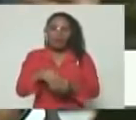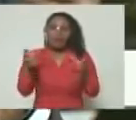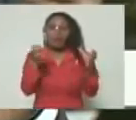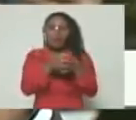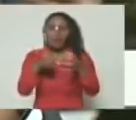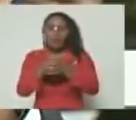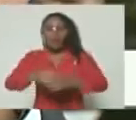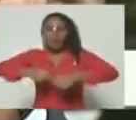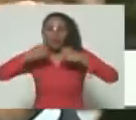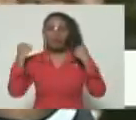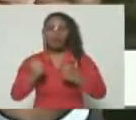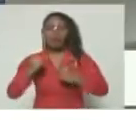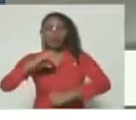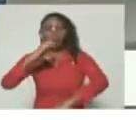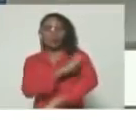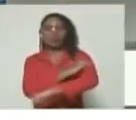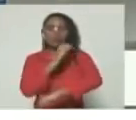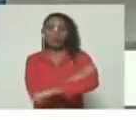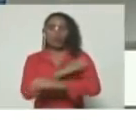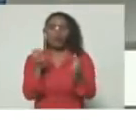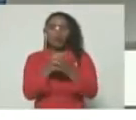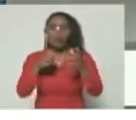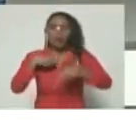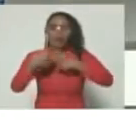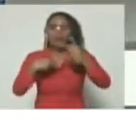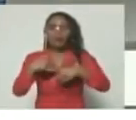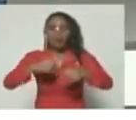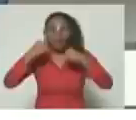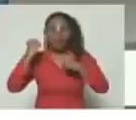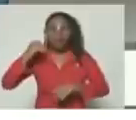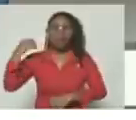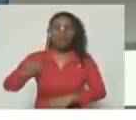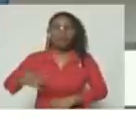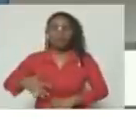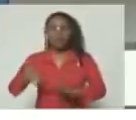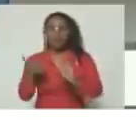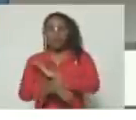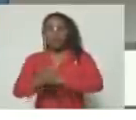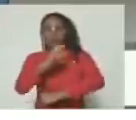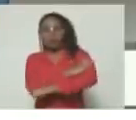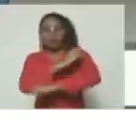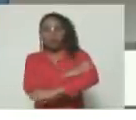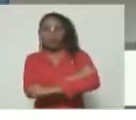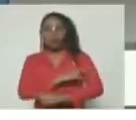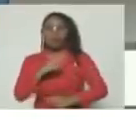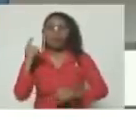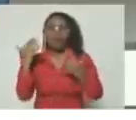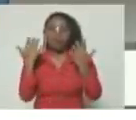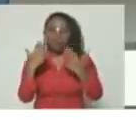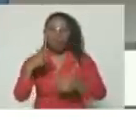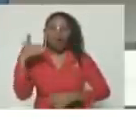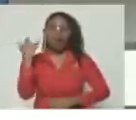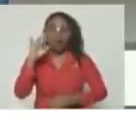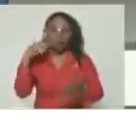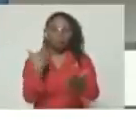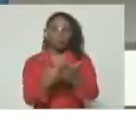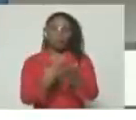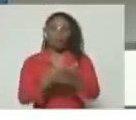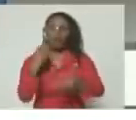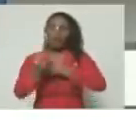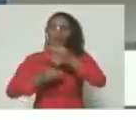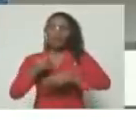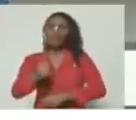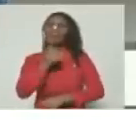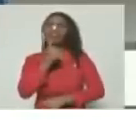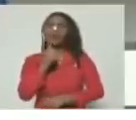de la extrema derecha y de grupos políticos de la extrema derecha. Tenemos las pruebas en las manos de lo que hicieron, cómo lo hicieron, quiénes lo